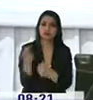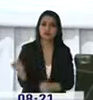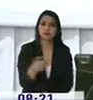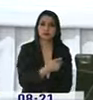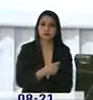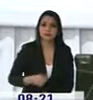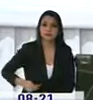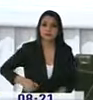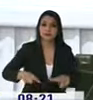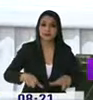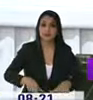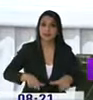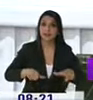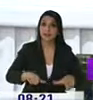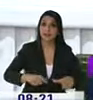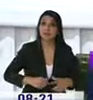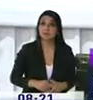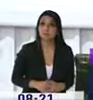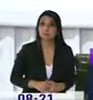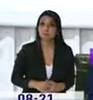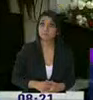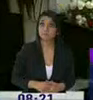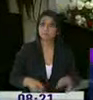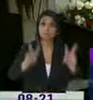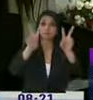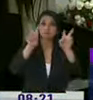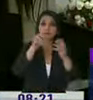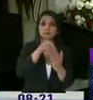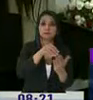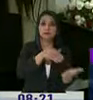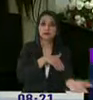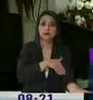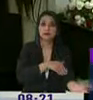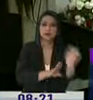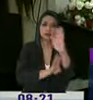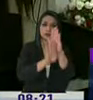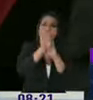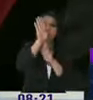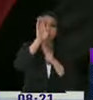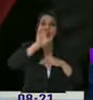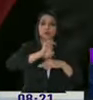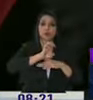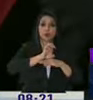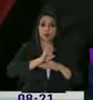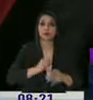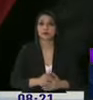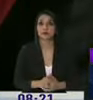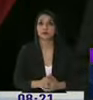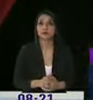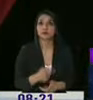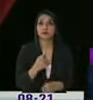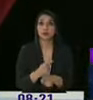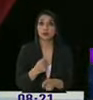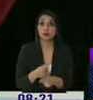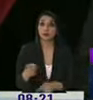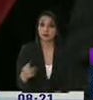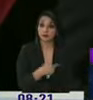la República, Lenín Moreno, en los proyectos que se orienten al progreso del país. Por eso, señor presidente Moreno,